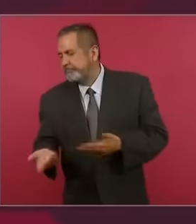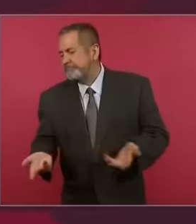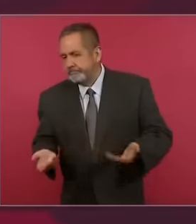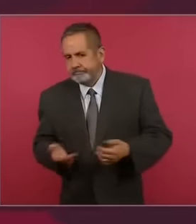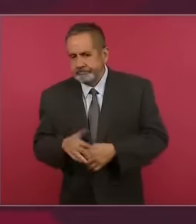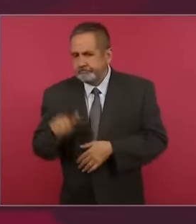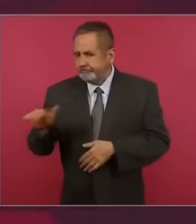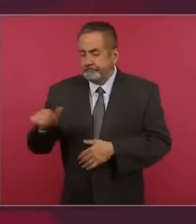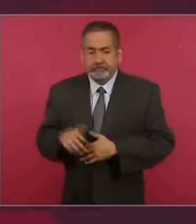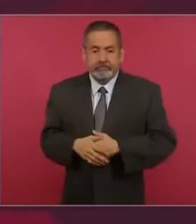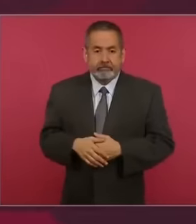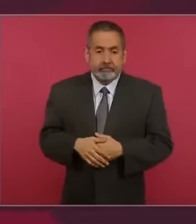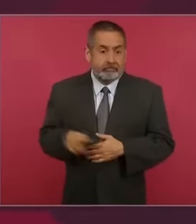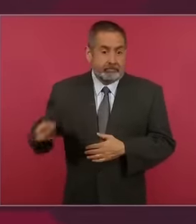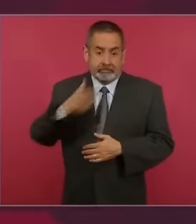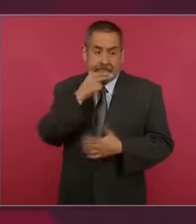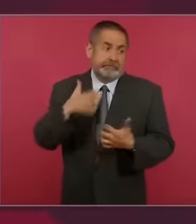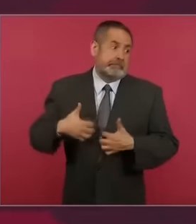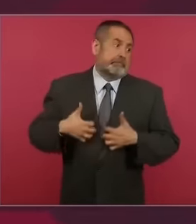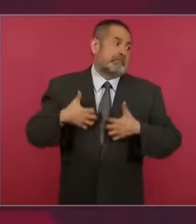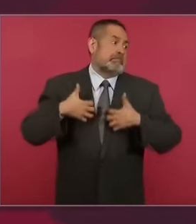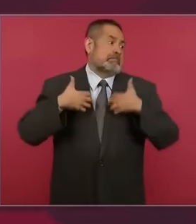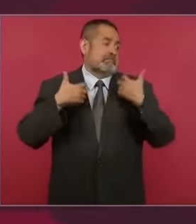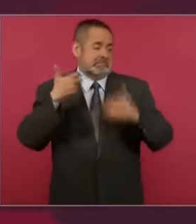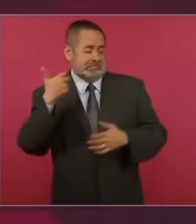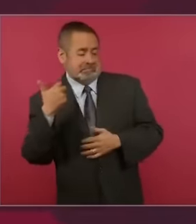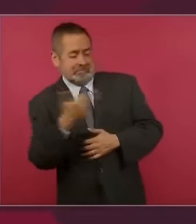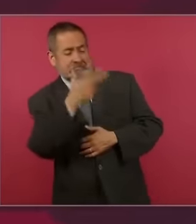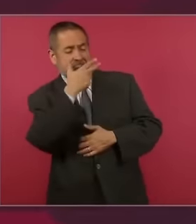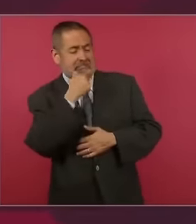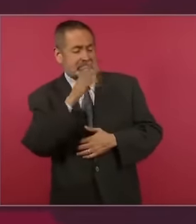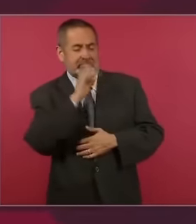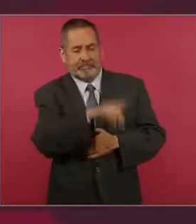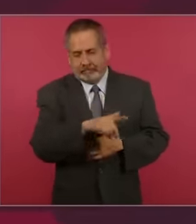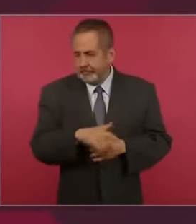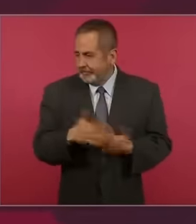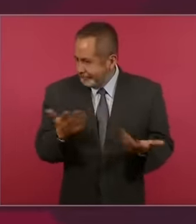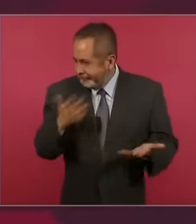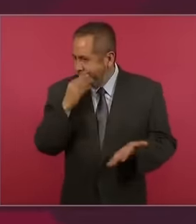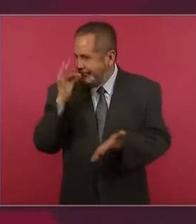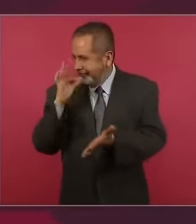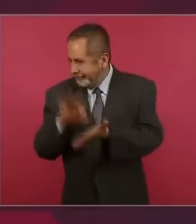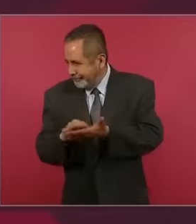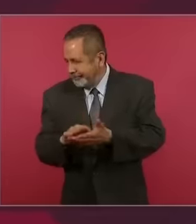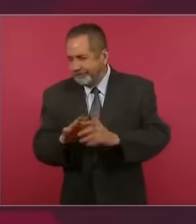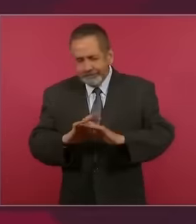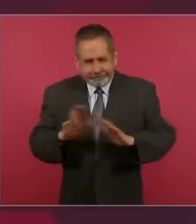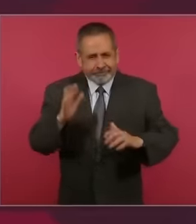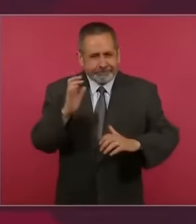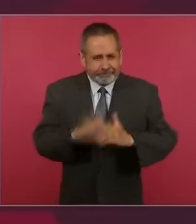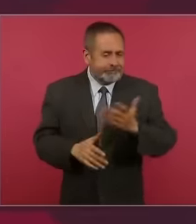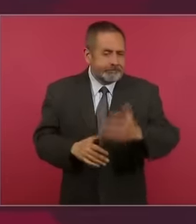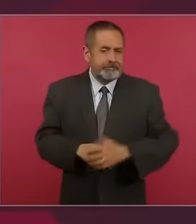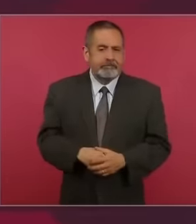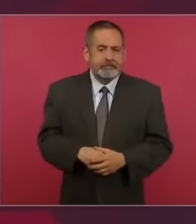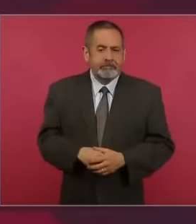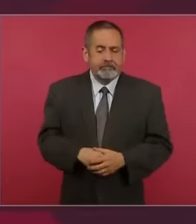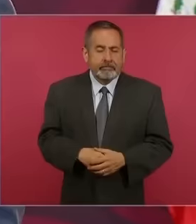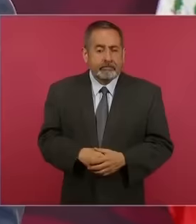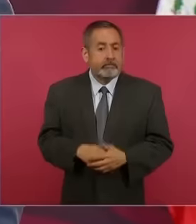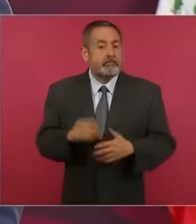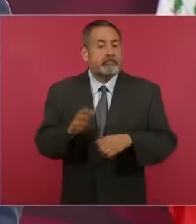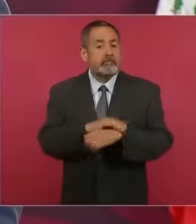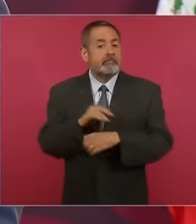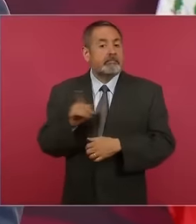¡Qué hombre este! Ahí se acabó, ¿no?, porque se dio